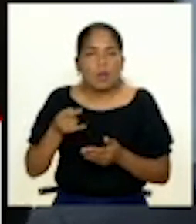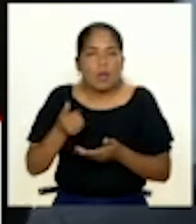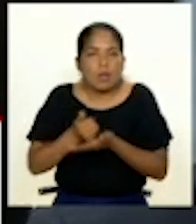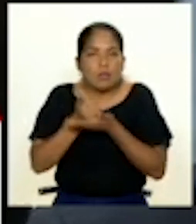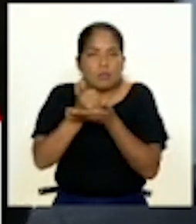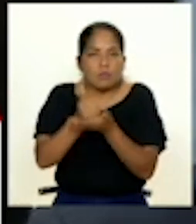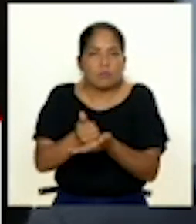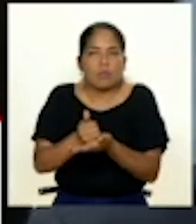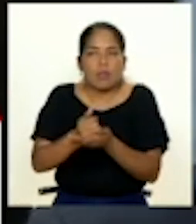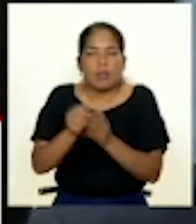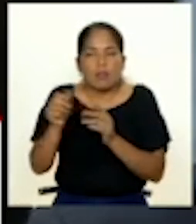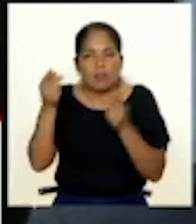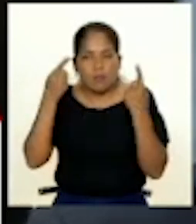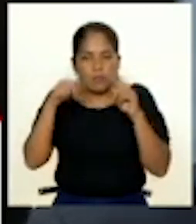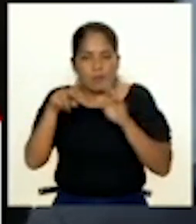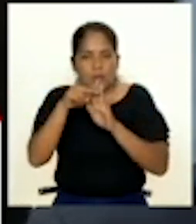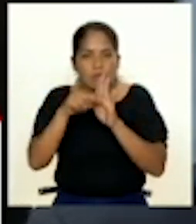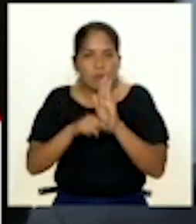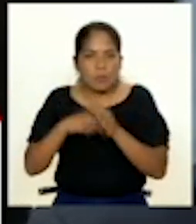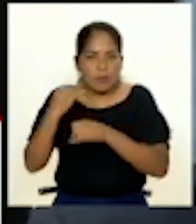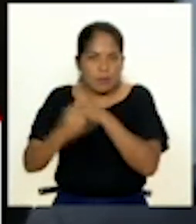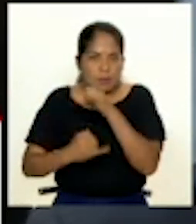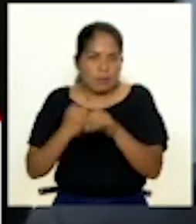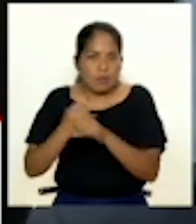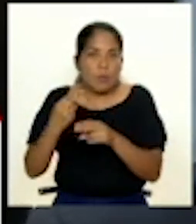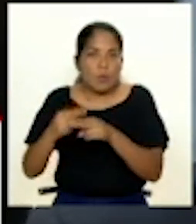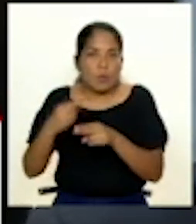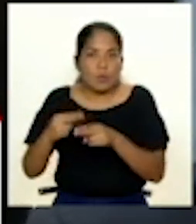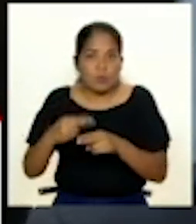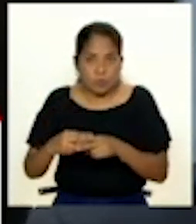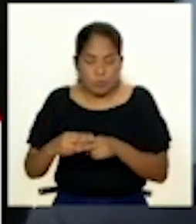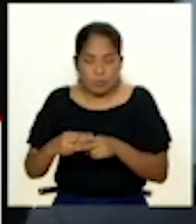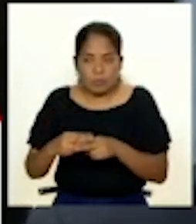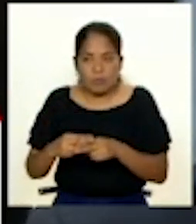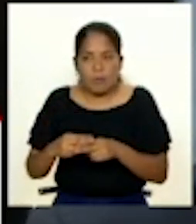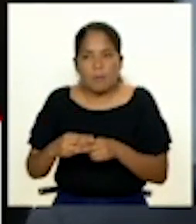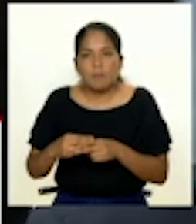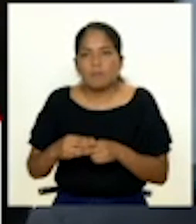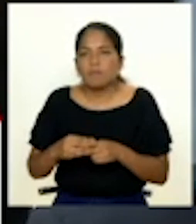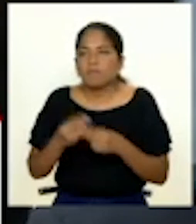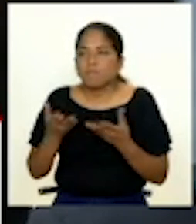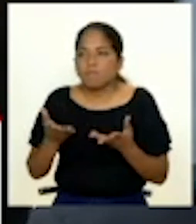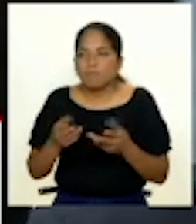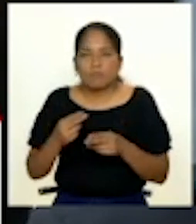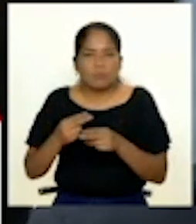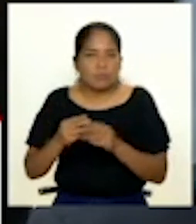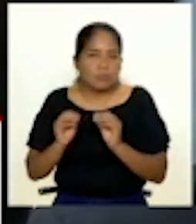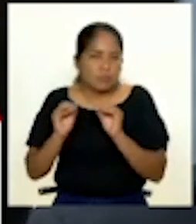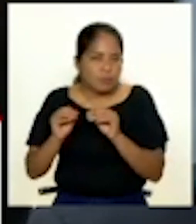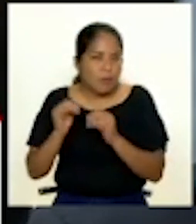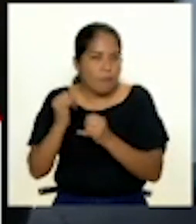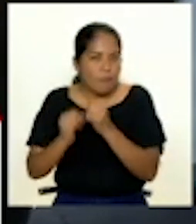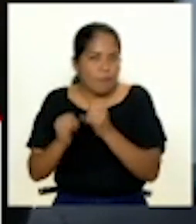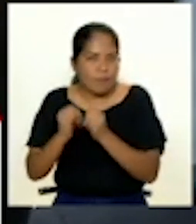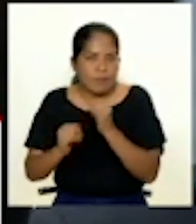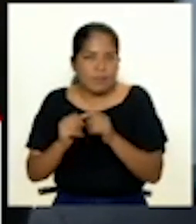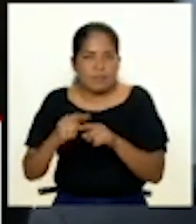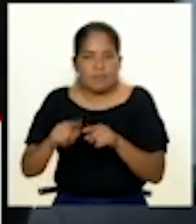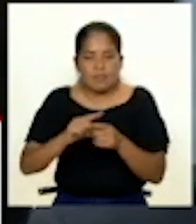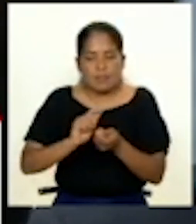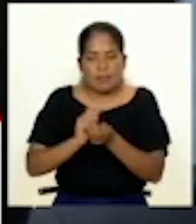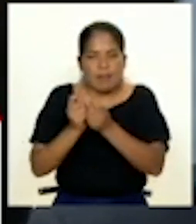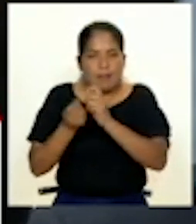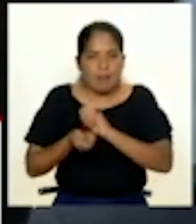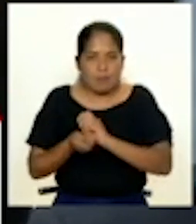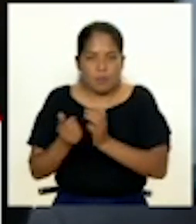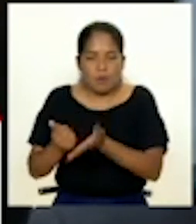la norma internacional, y esperamos en los próximos días completar ya su operación total con las unidades de alta conversión que le